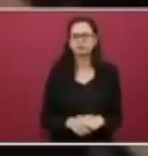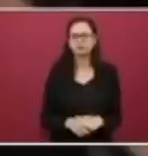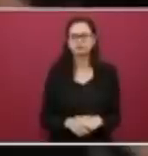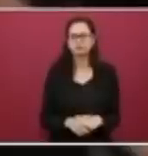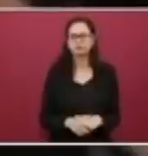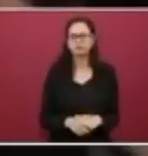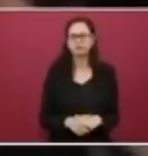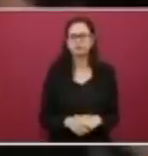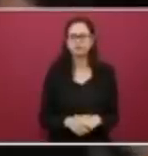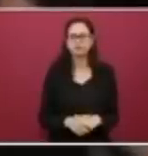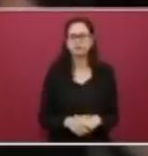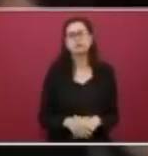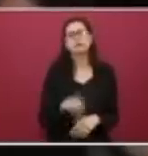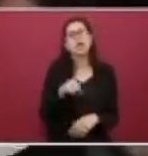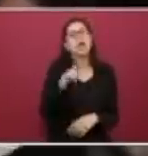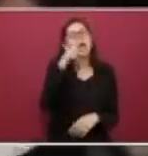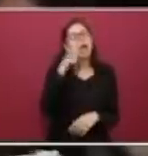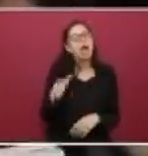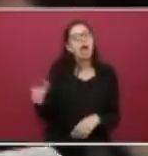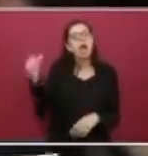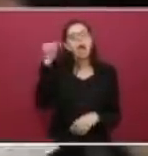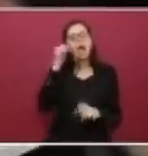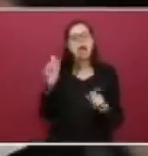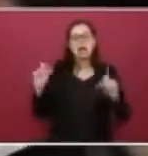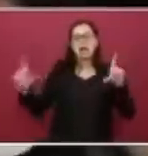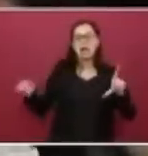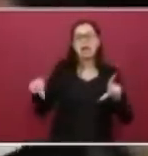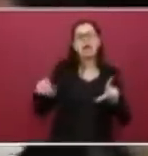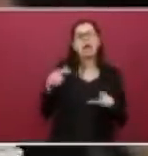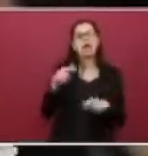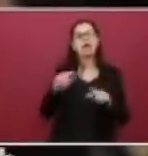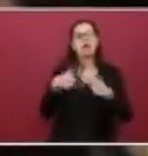una manta del cartel de los arellano félix